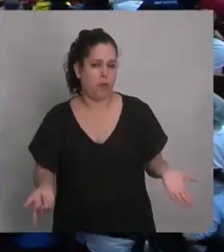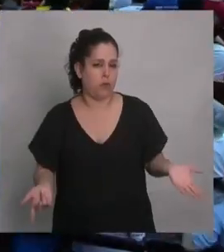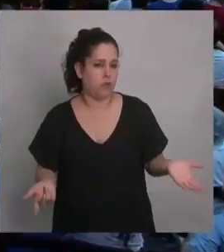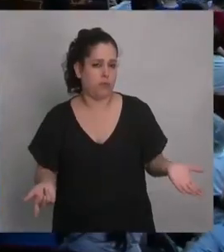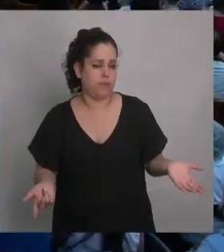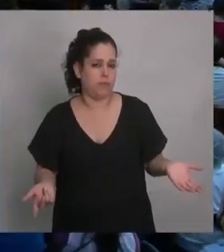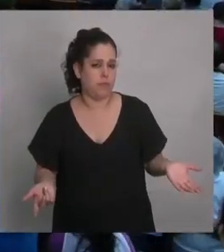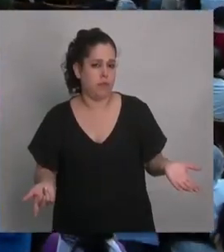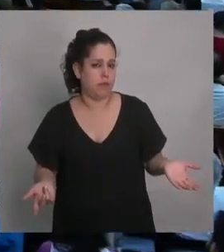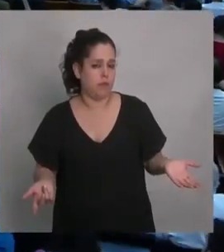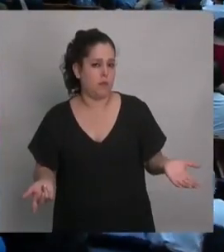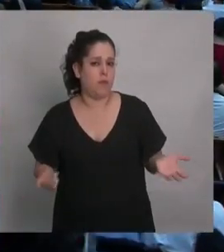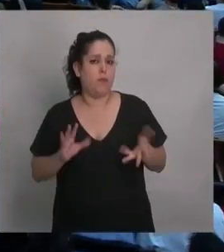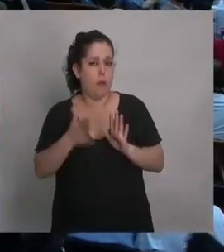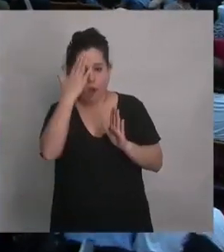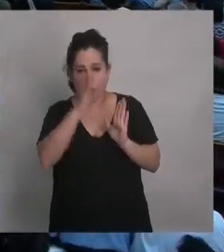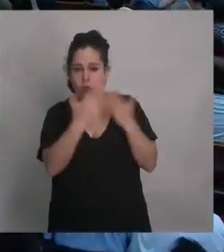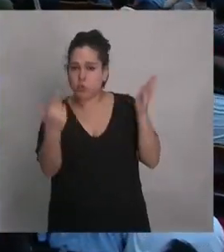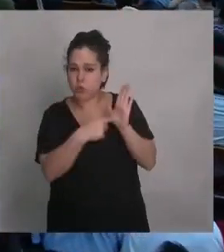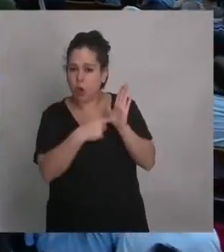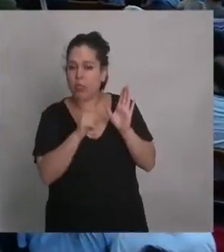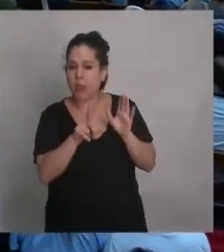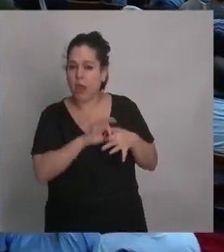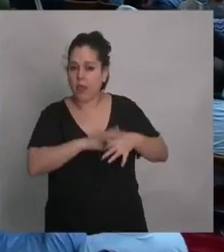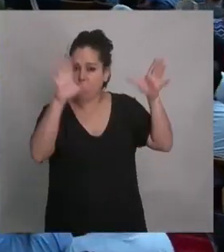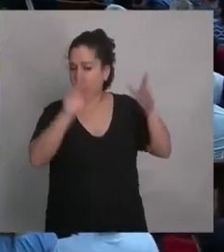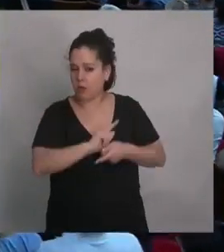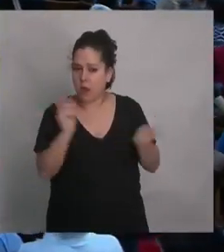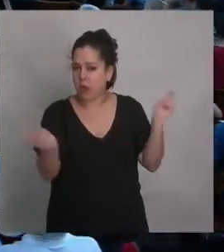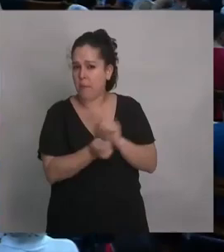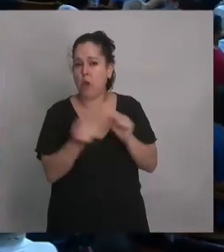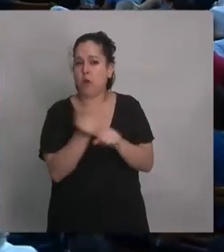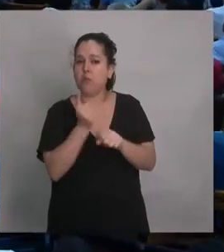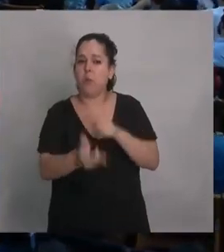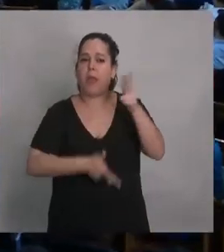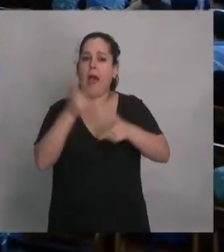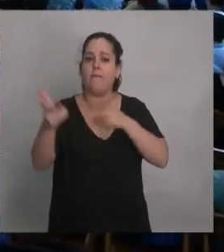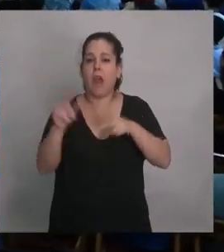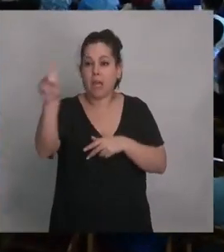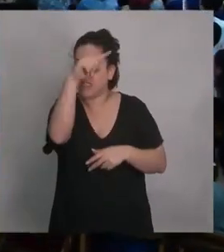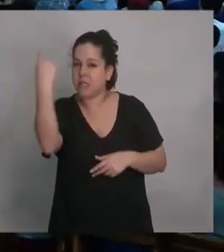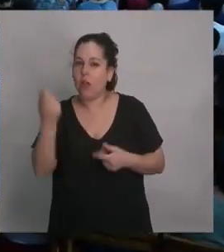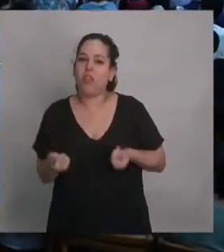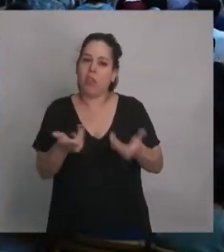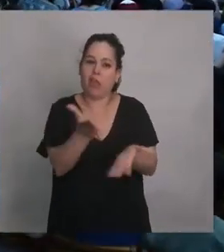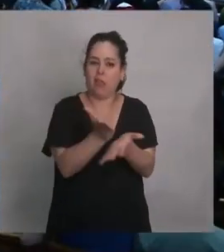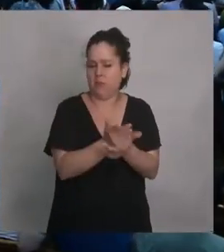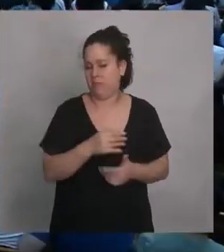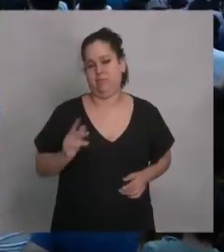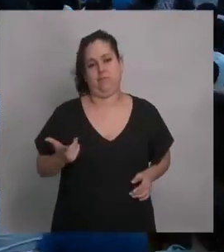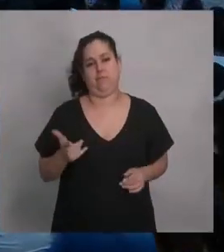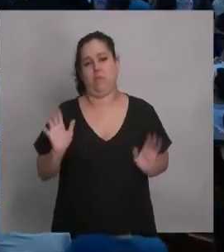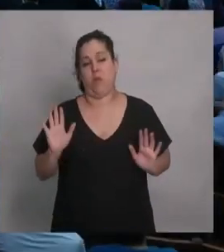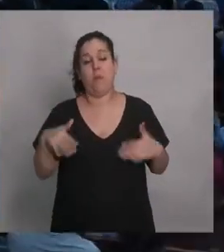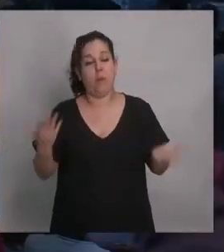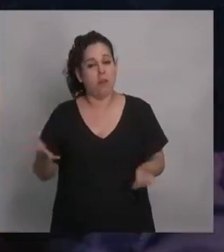constitucional en la democracia y ya no se puede hablar de un Estado de derechas. Entonces yo creo que lo que hace falta en el Brasil